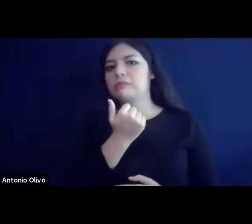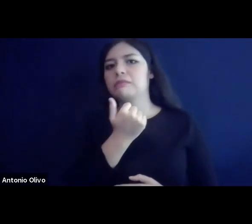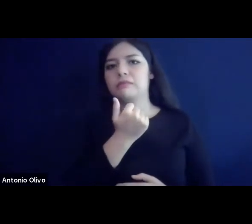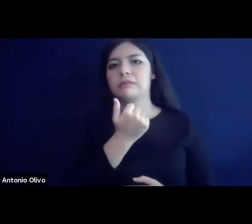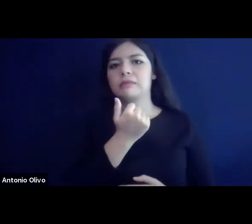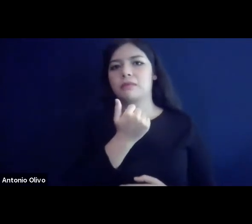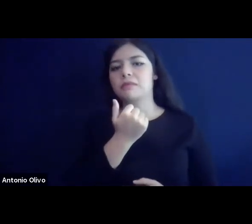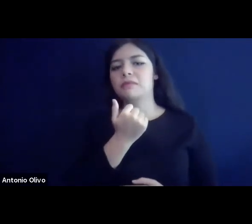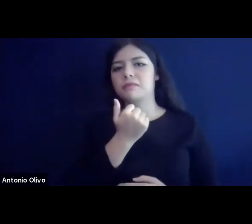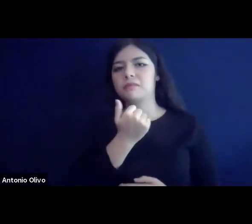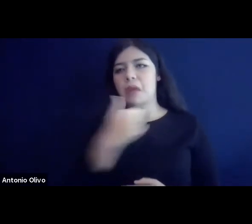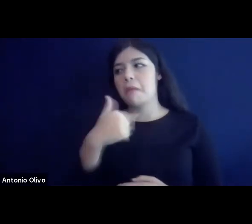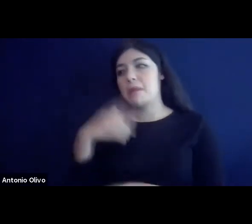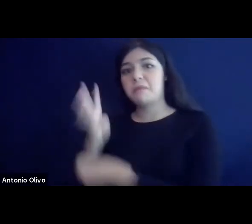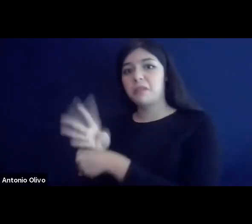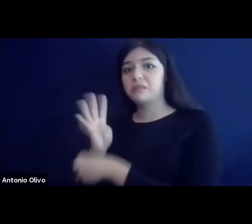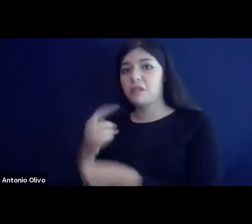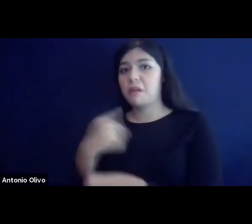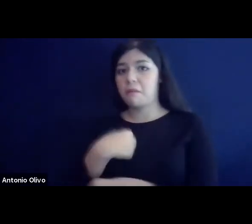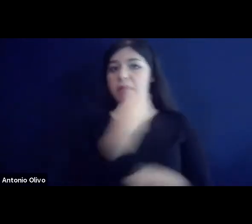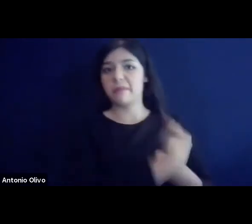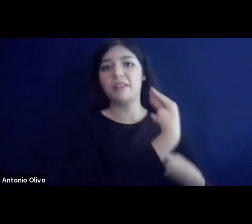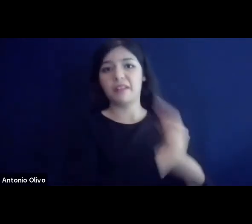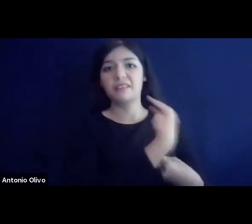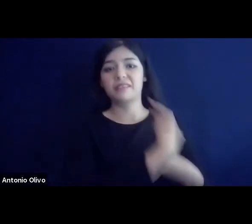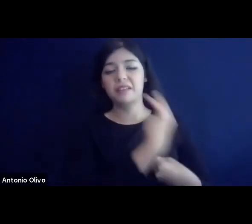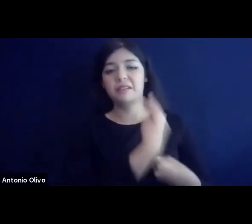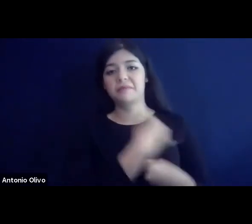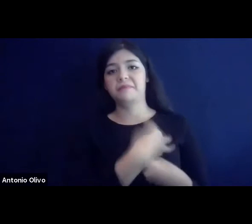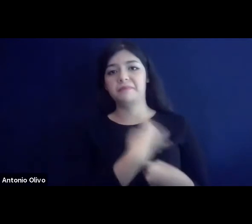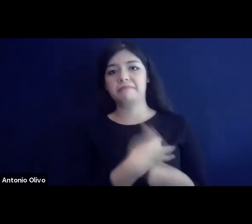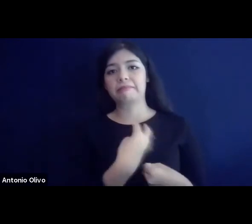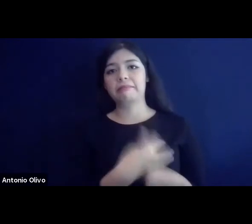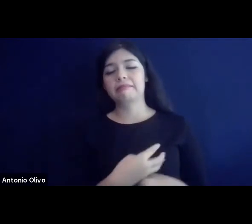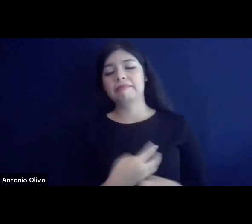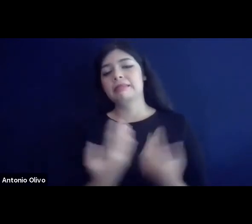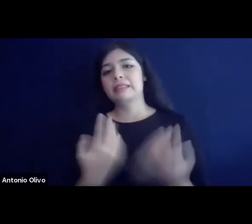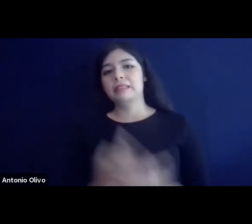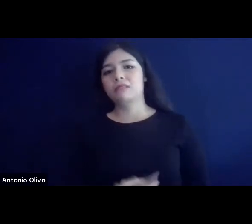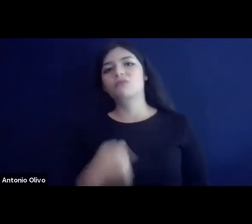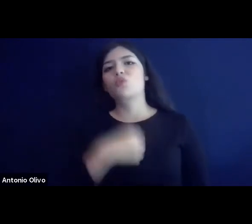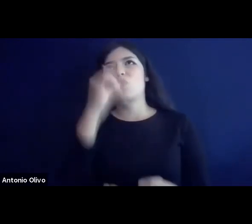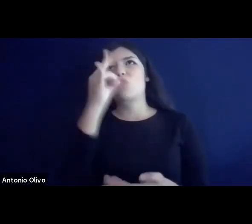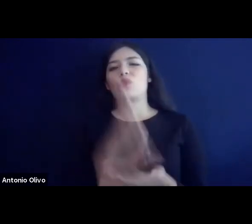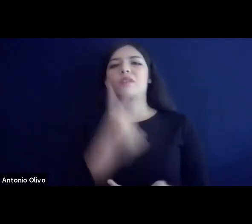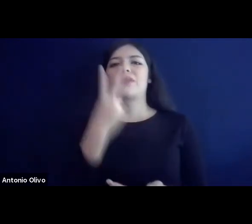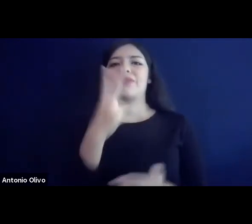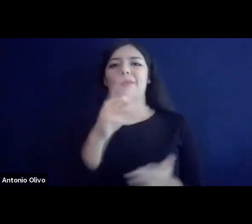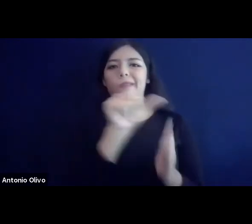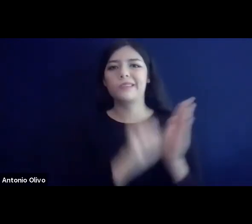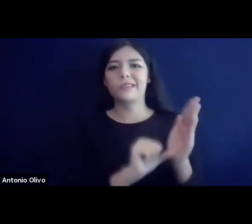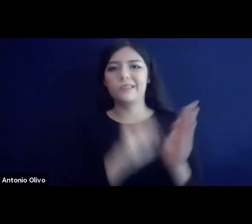investigar. Y pues ya, nada más di clases dos semestres y pues ya no